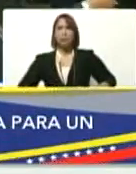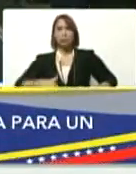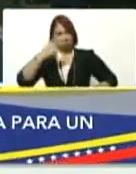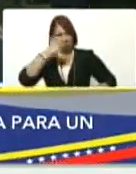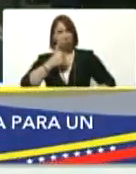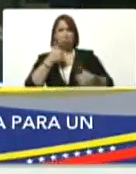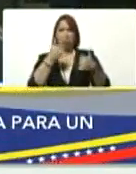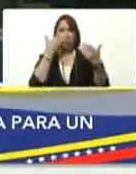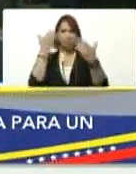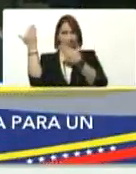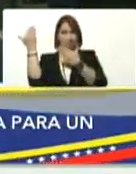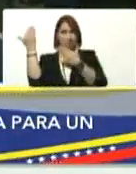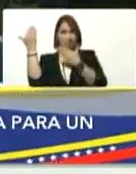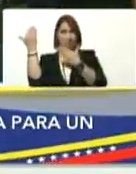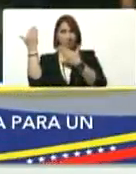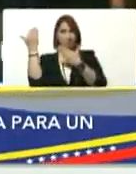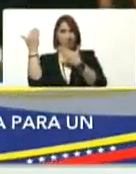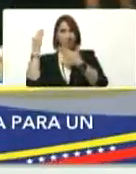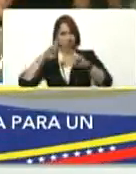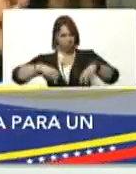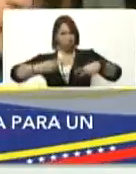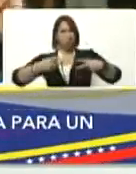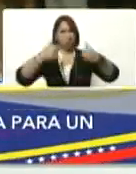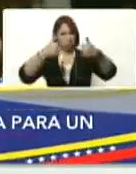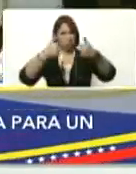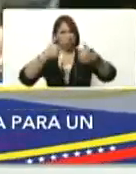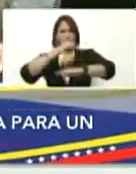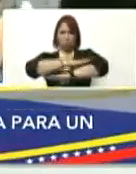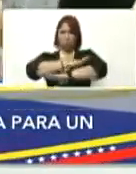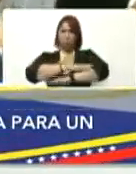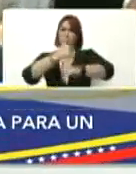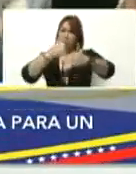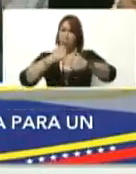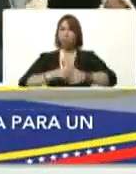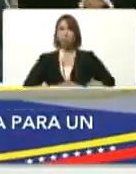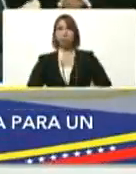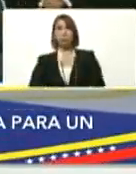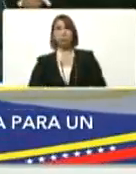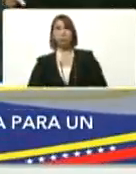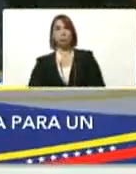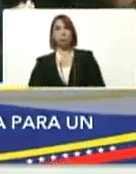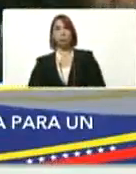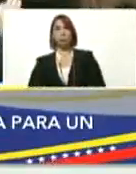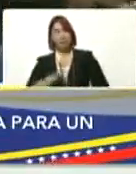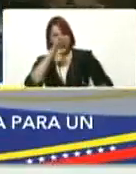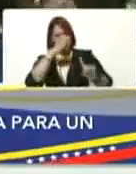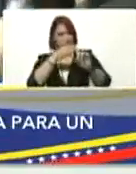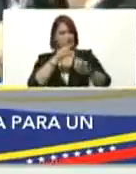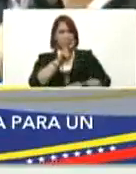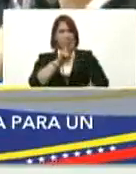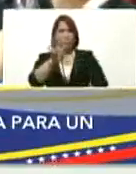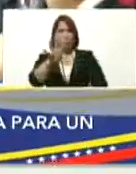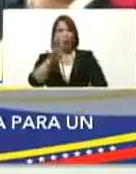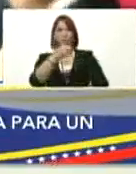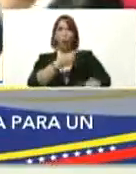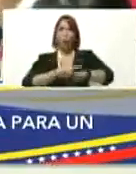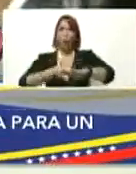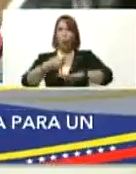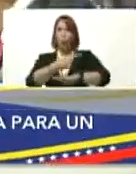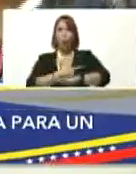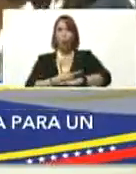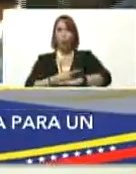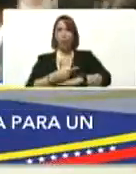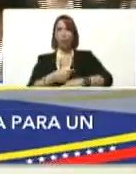optimista, renovado, disciplinado, le dedica 24 horas, 24